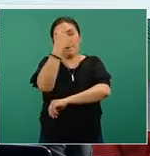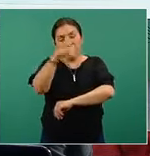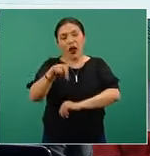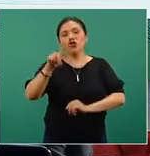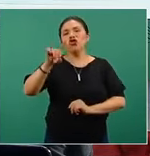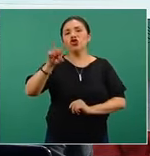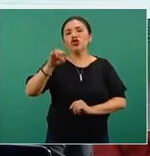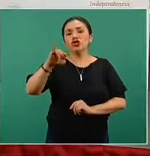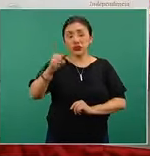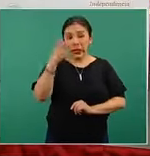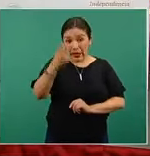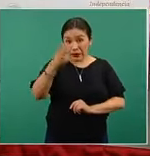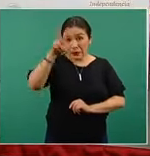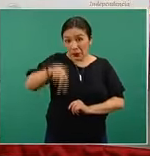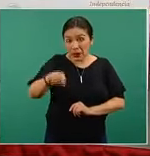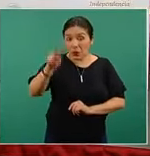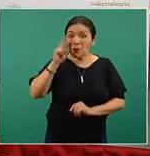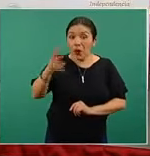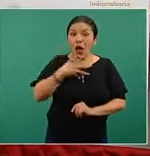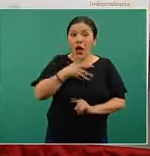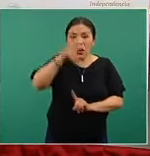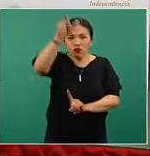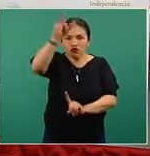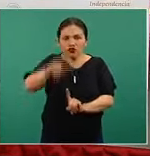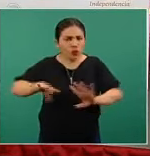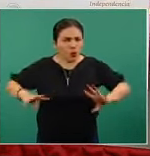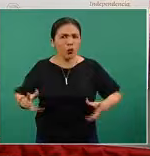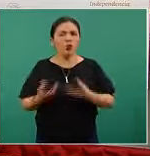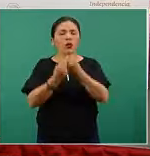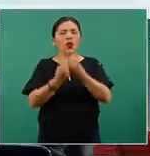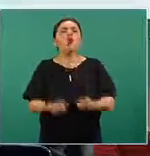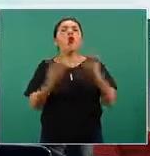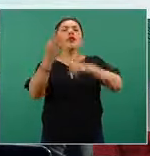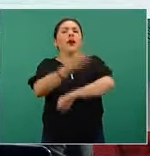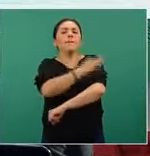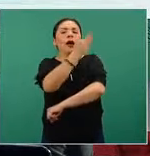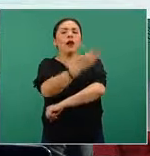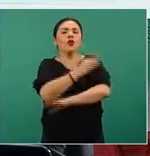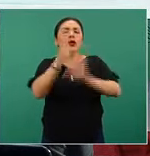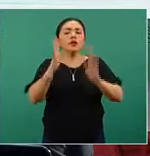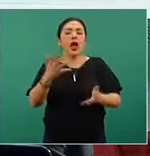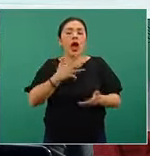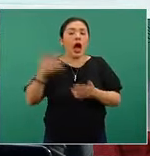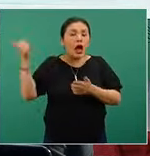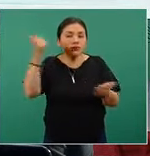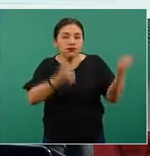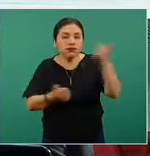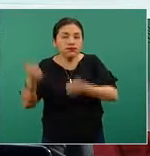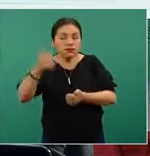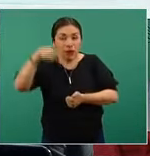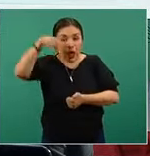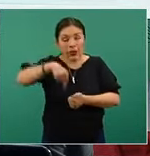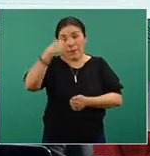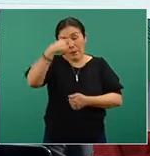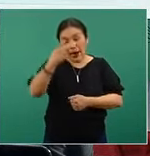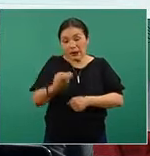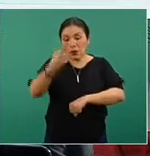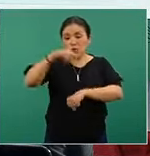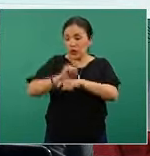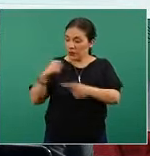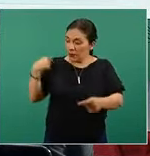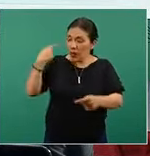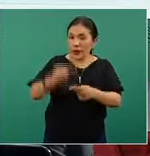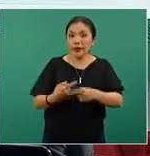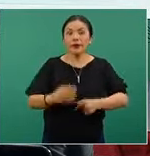en realidad pues tenemos la columna de total con la cantidad de vacunas en dosis entregadas durante esta semana